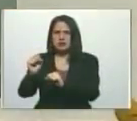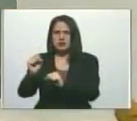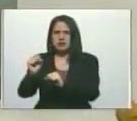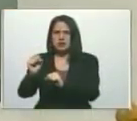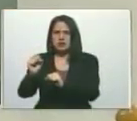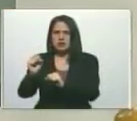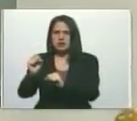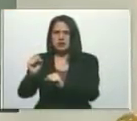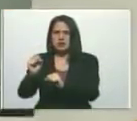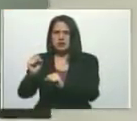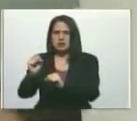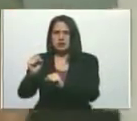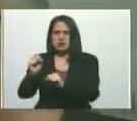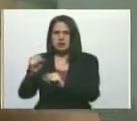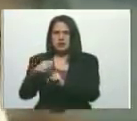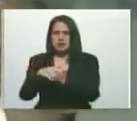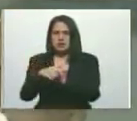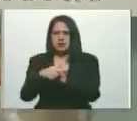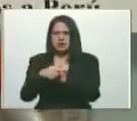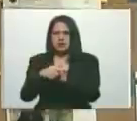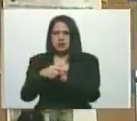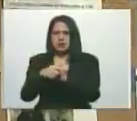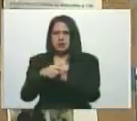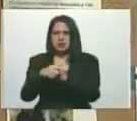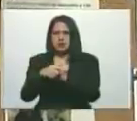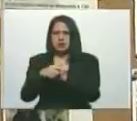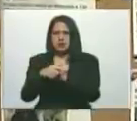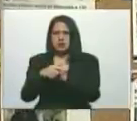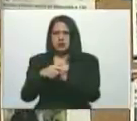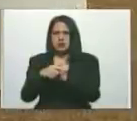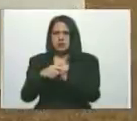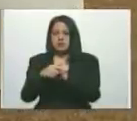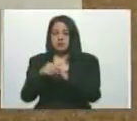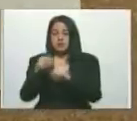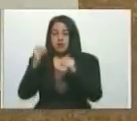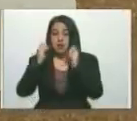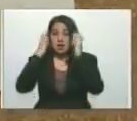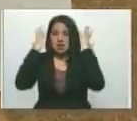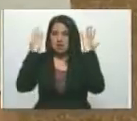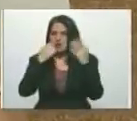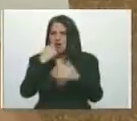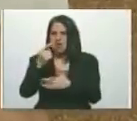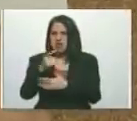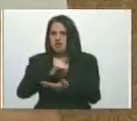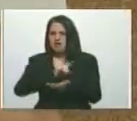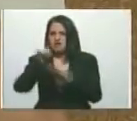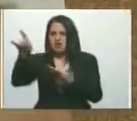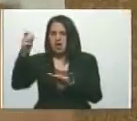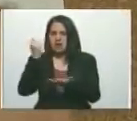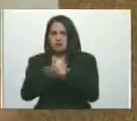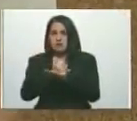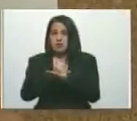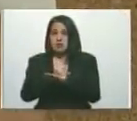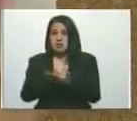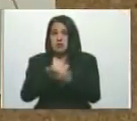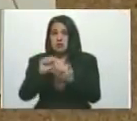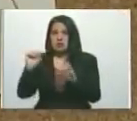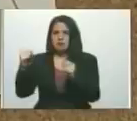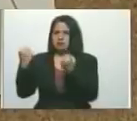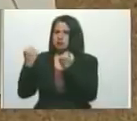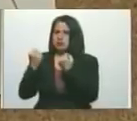Esta es, utilizan a niños para campaña contra el Estado. Ledesma rechazó que Alzheimer impidiera viaje de 130 niños a